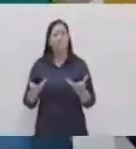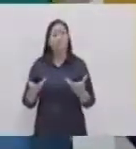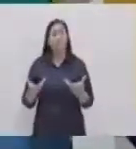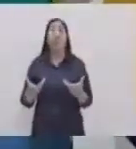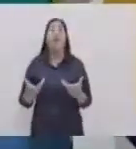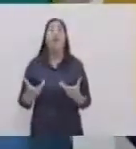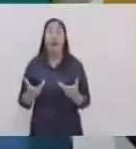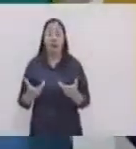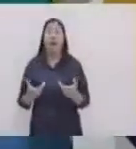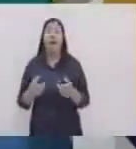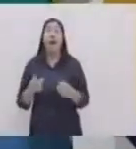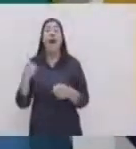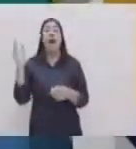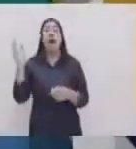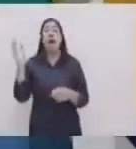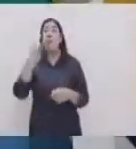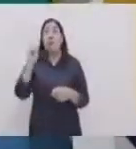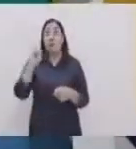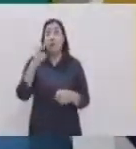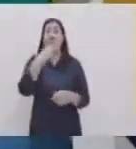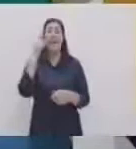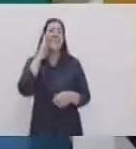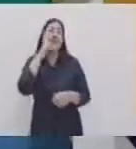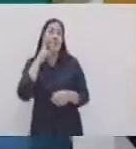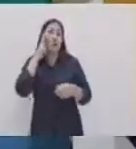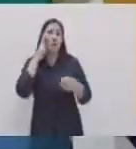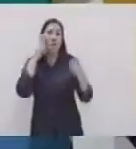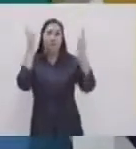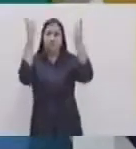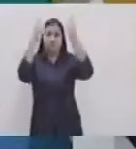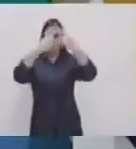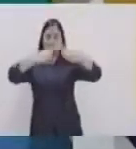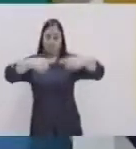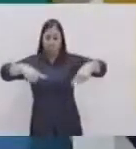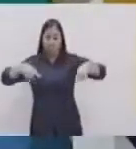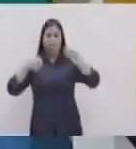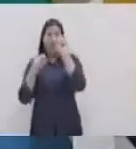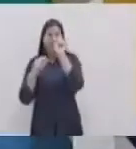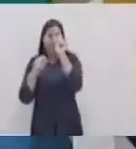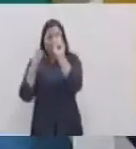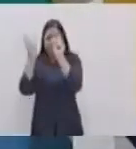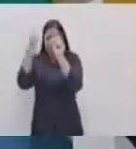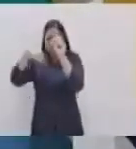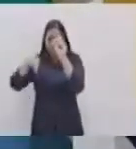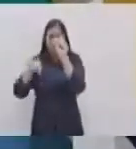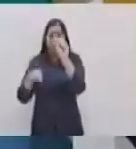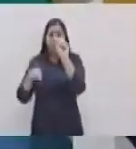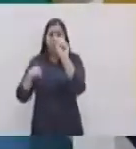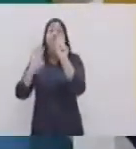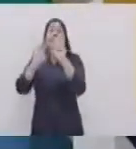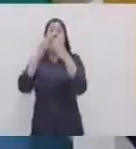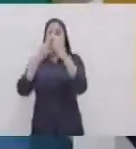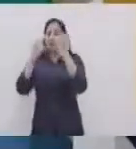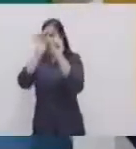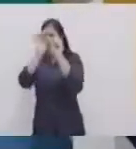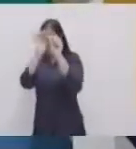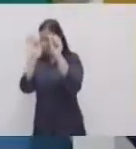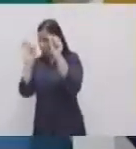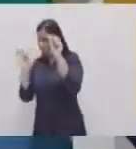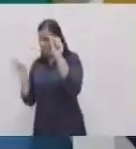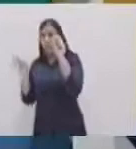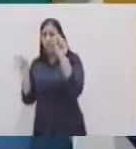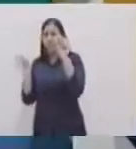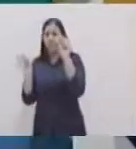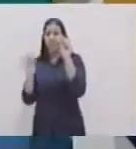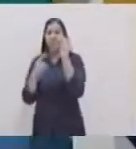de nuevo donde se interceptan nuestros dos arcos, como estábamos haciendo en los anteriores, y vamos a unirlos a estos puntos de